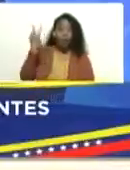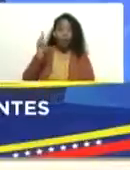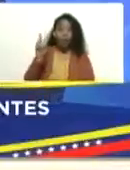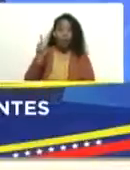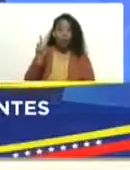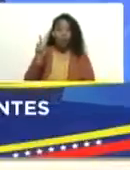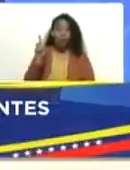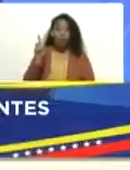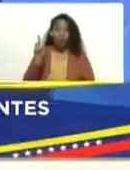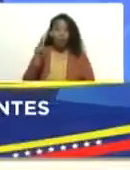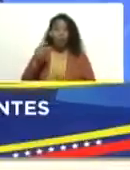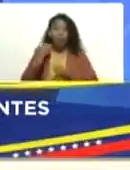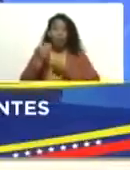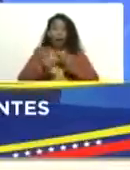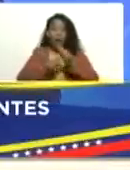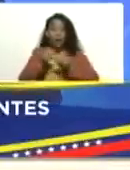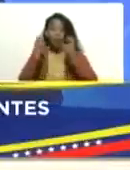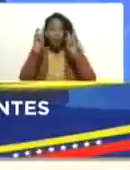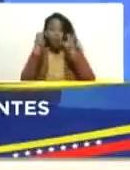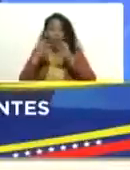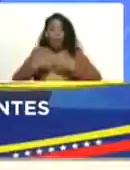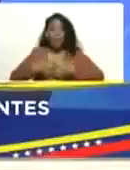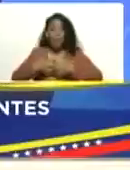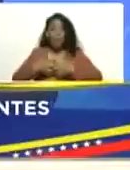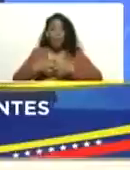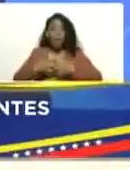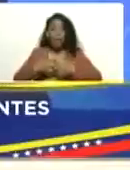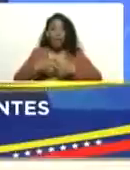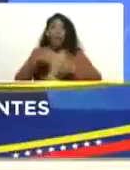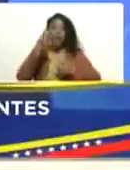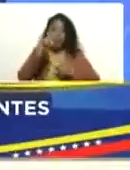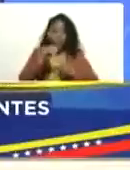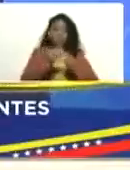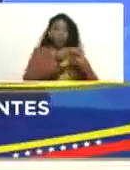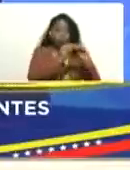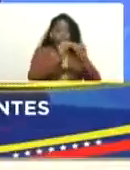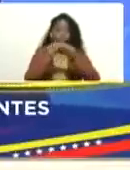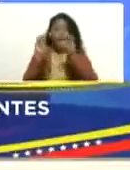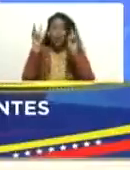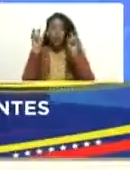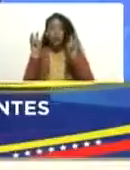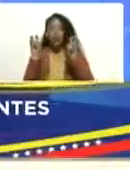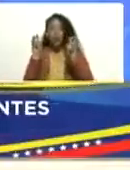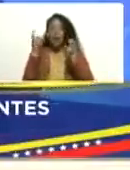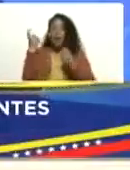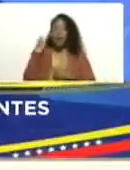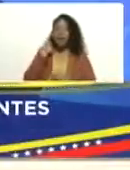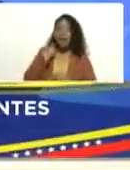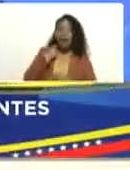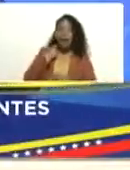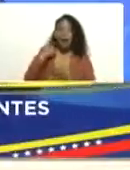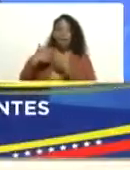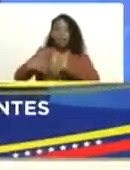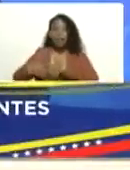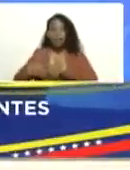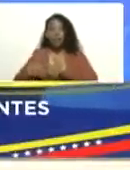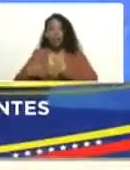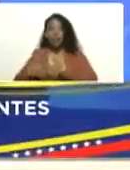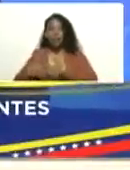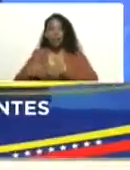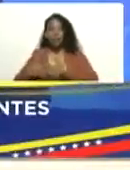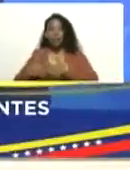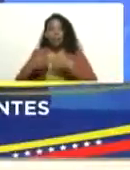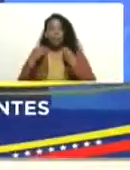para echar a andar nuevas industrias, para recuperar industria, como estamos recuperando y echando a andar en una nueva